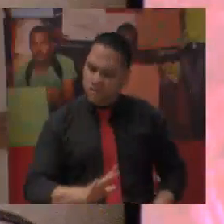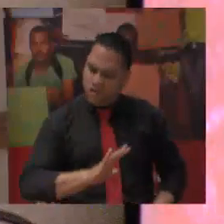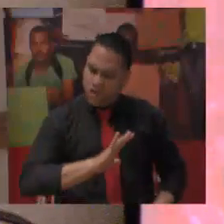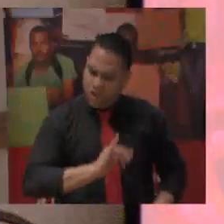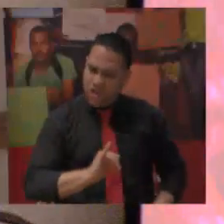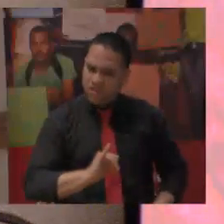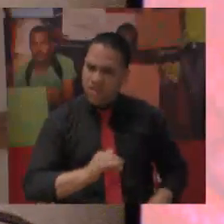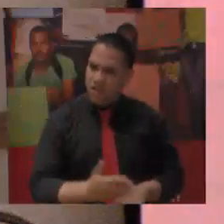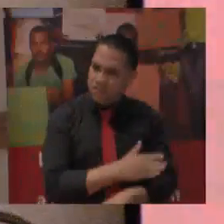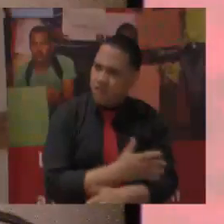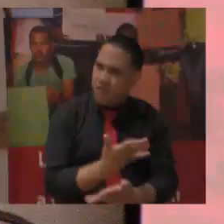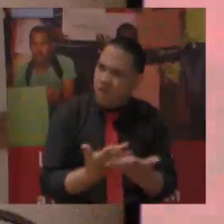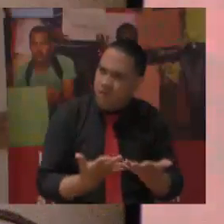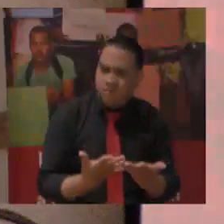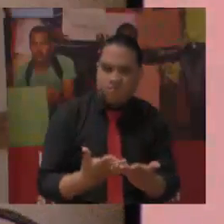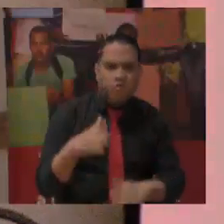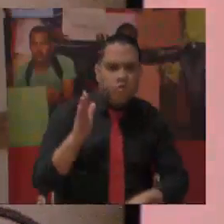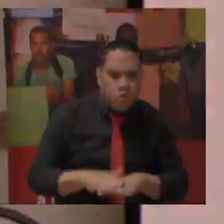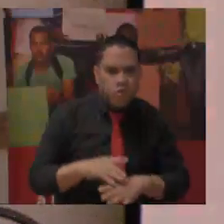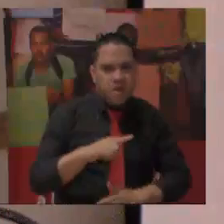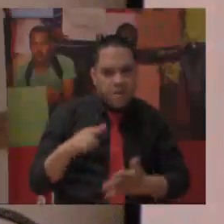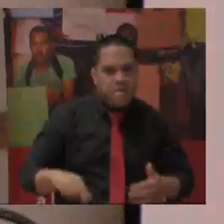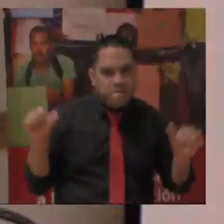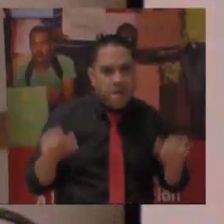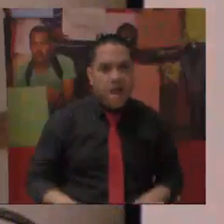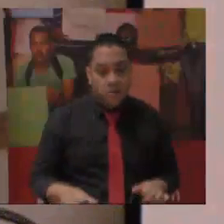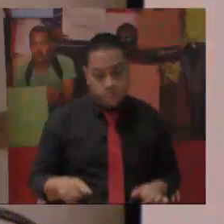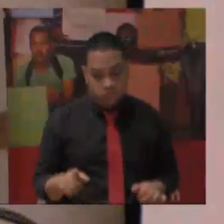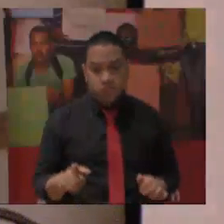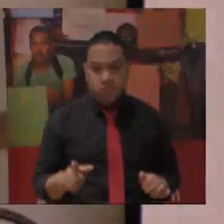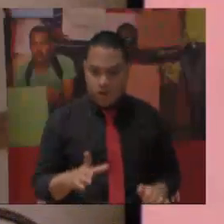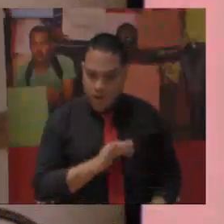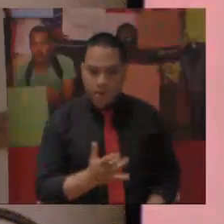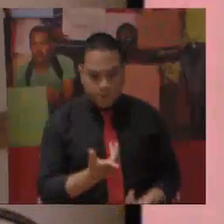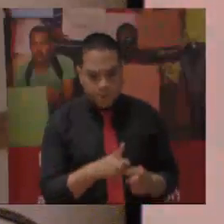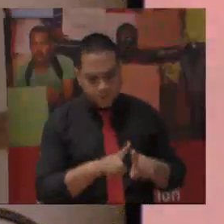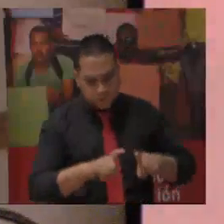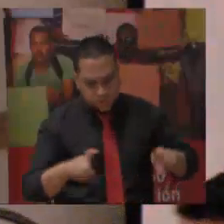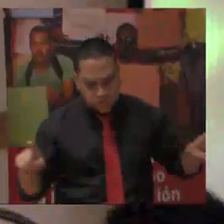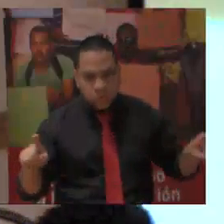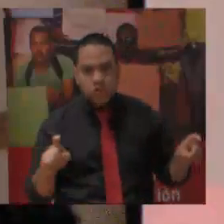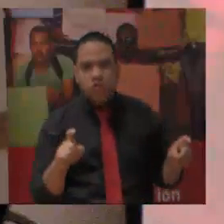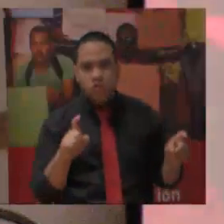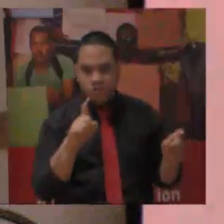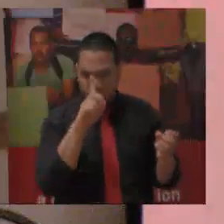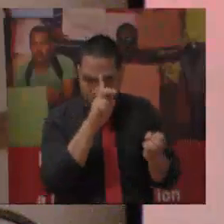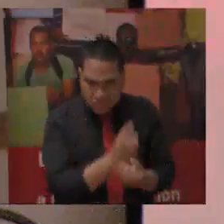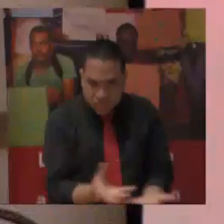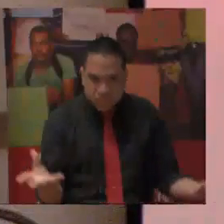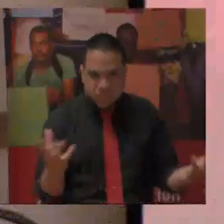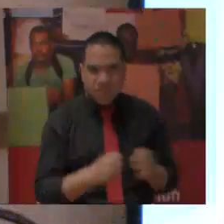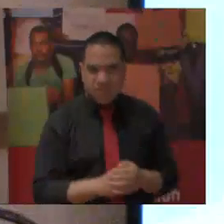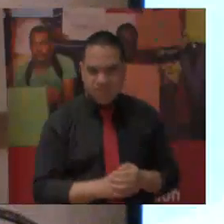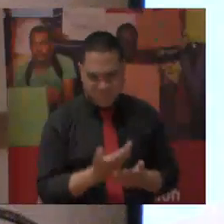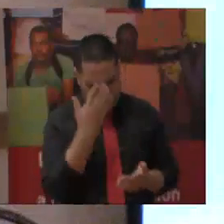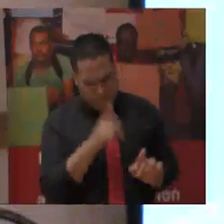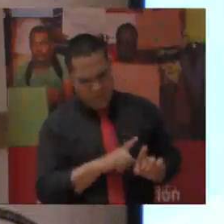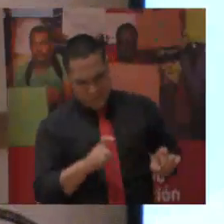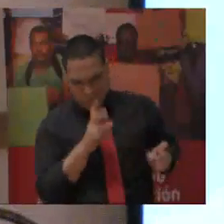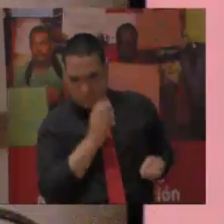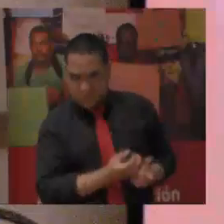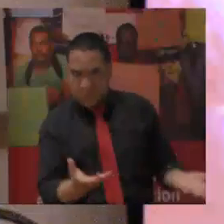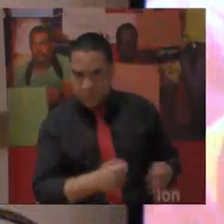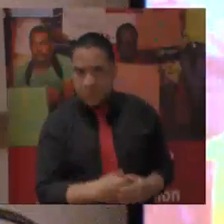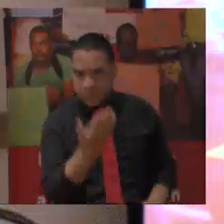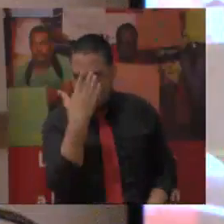asume sus culpas, pero también es una de las ciudades más diversas y que también se ha nombrado una